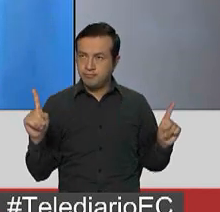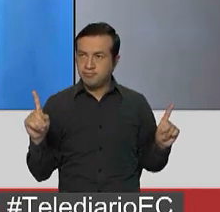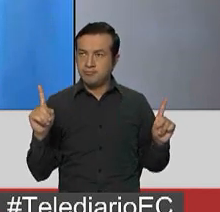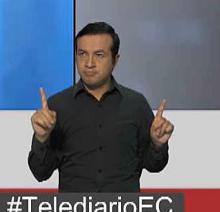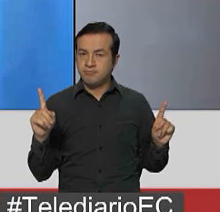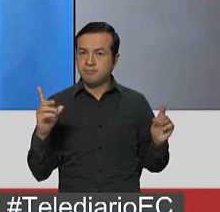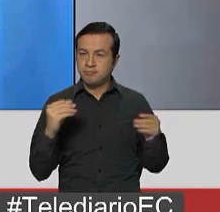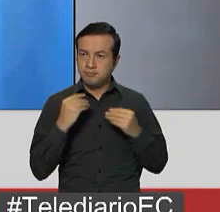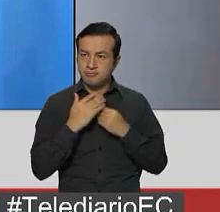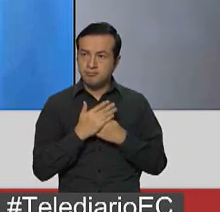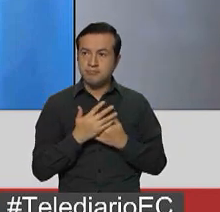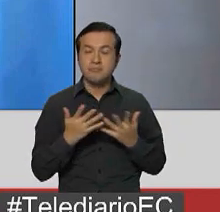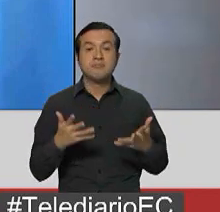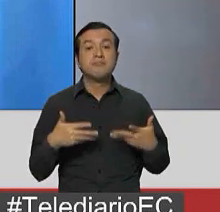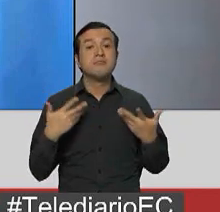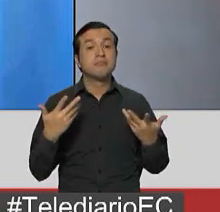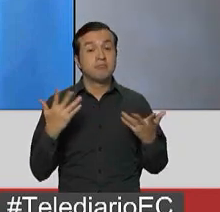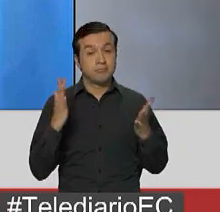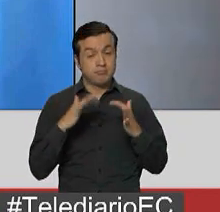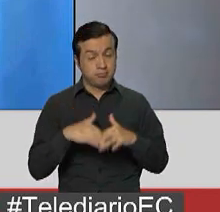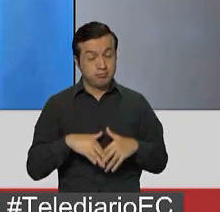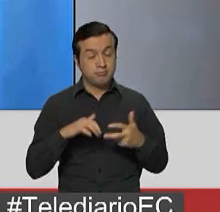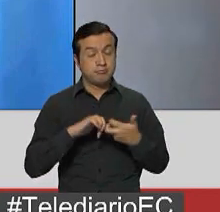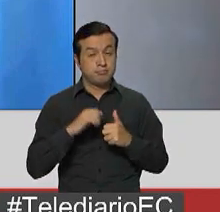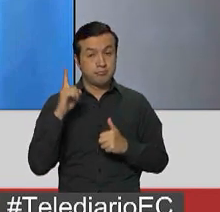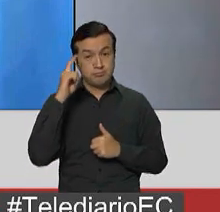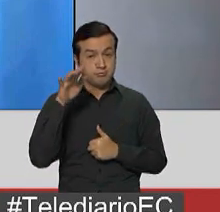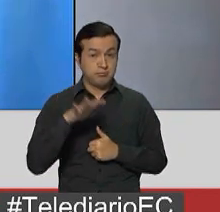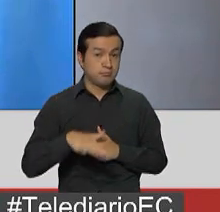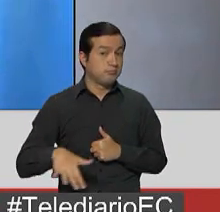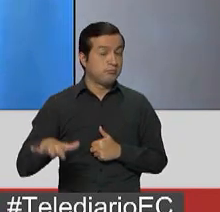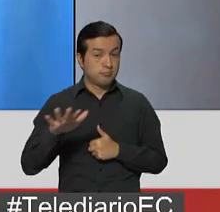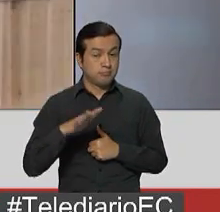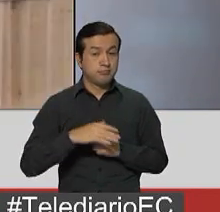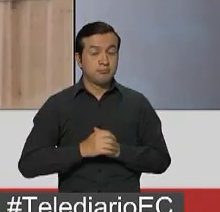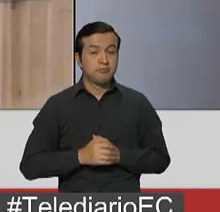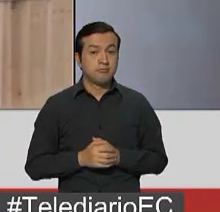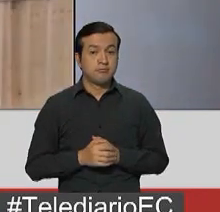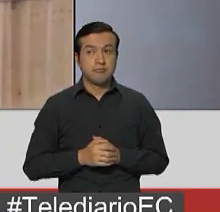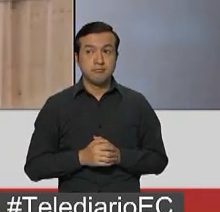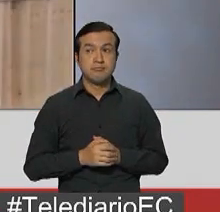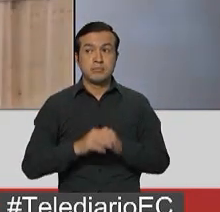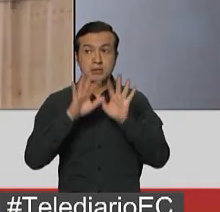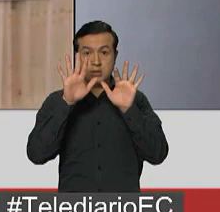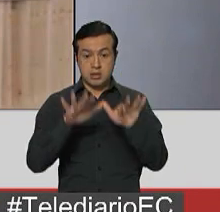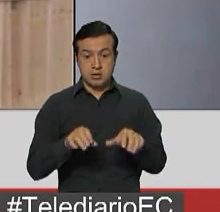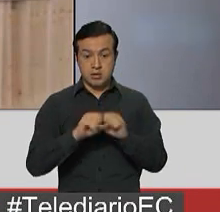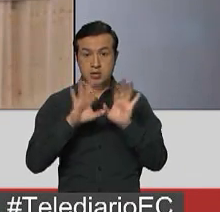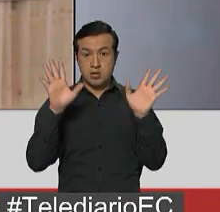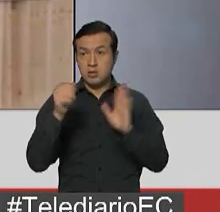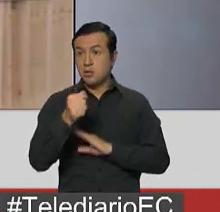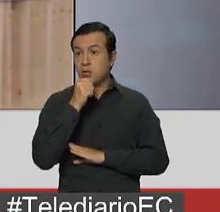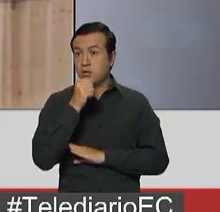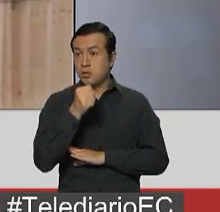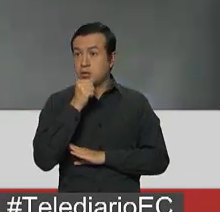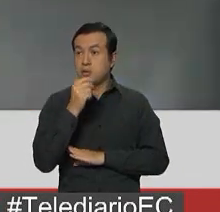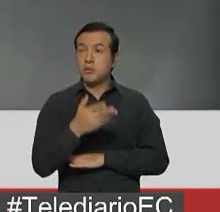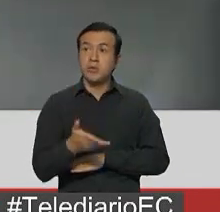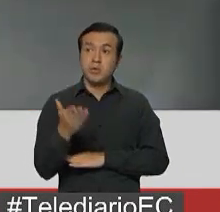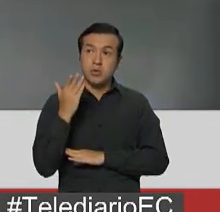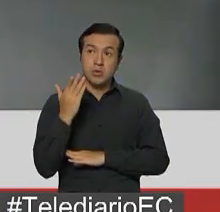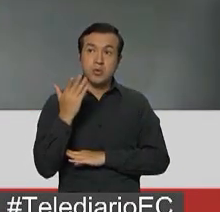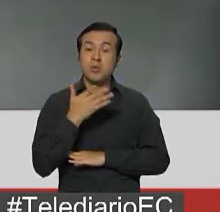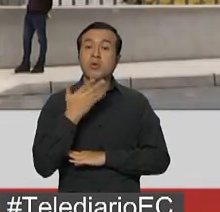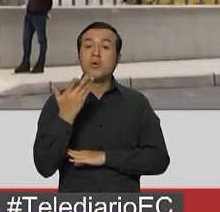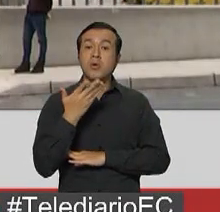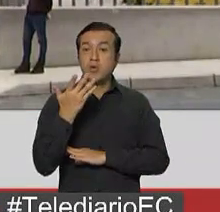esto puede ir en detrimento de la población de forma general para el secretario general de reporteros sin fronteras la